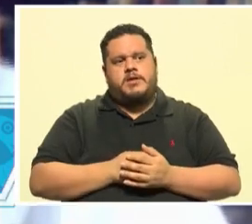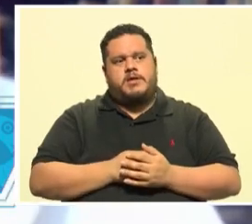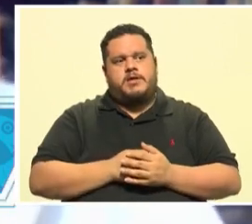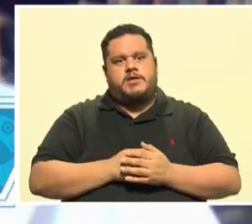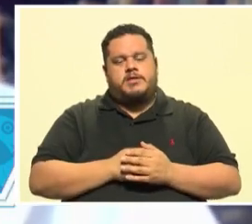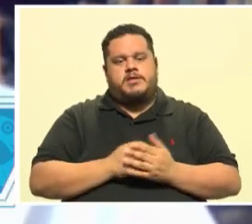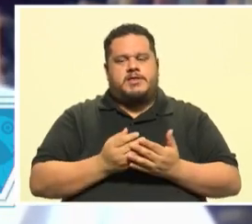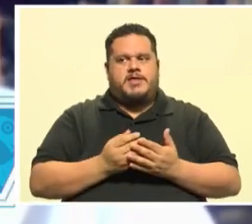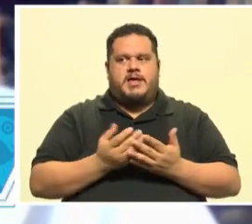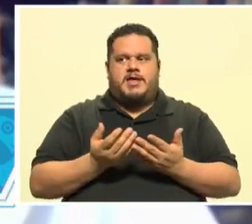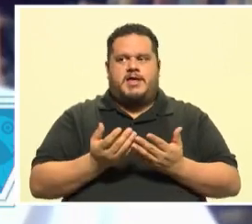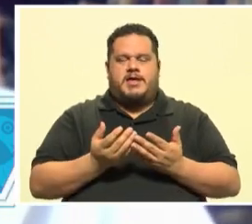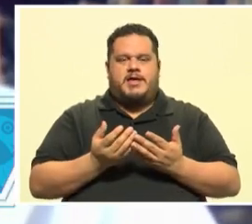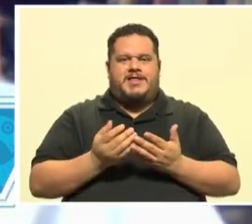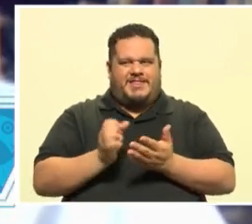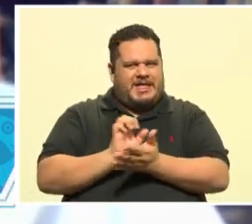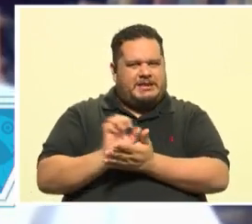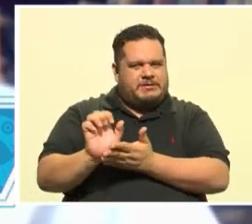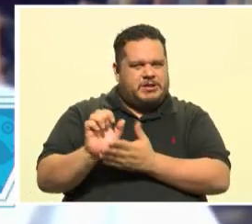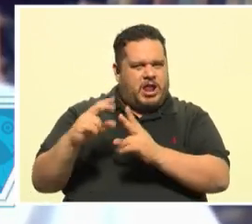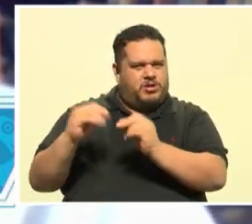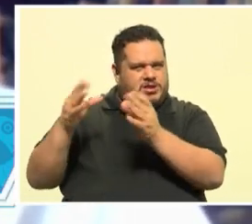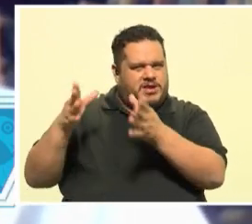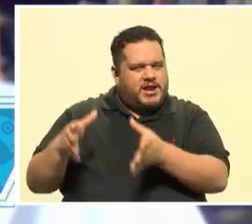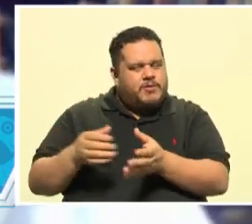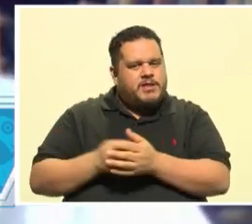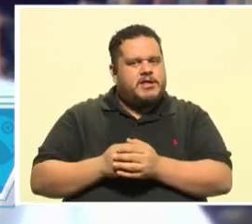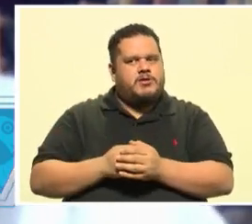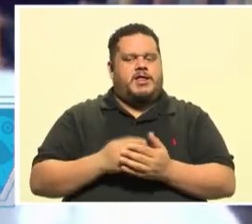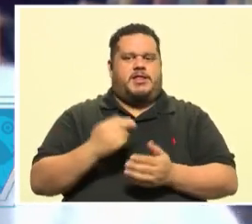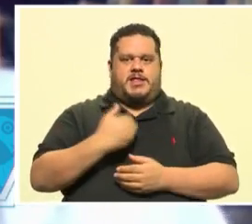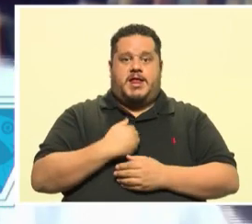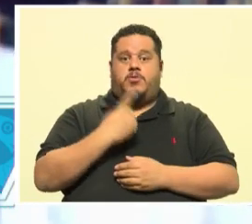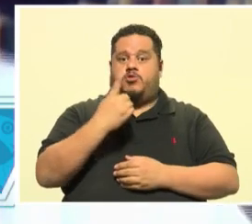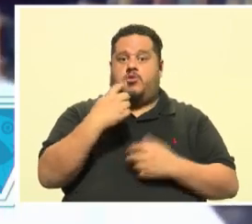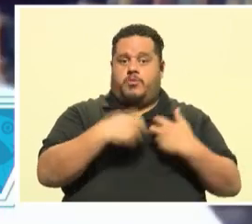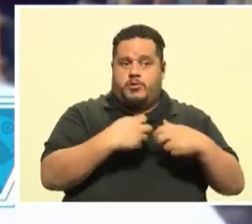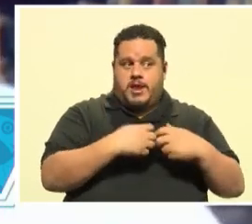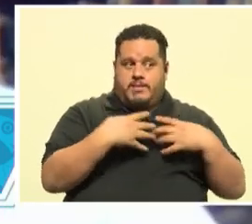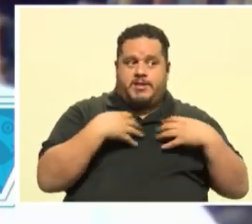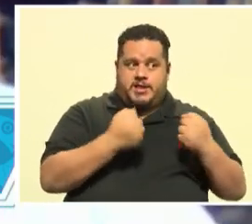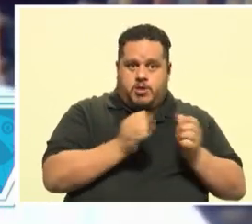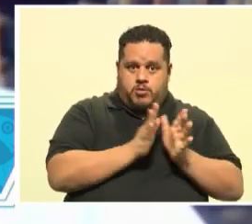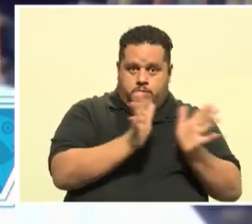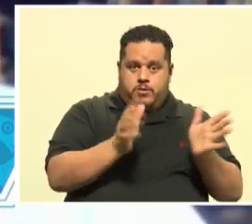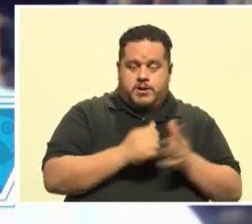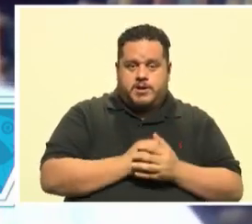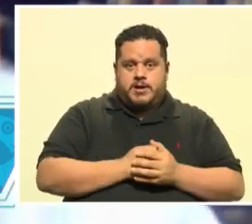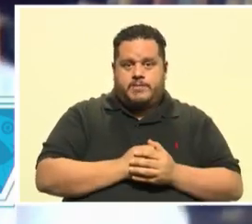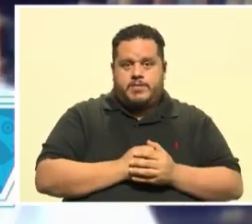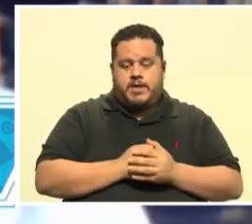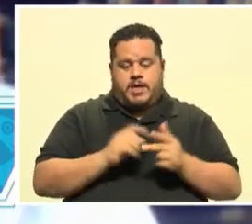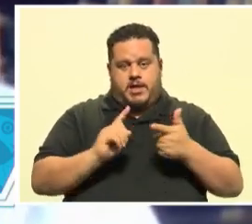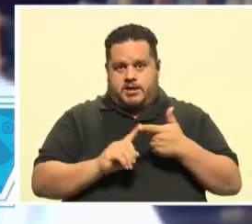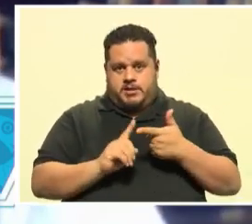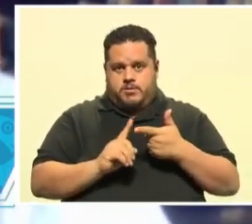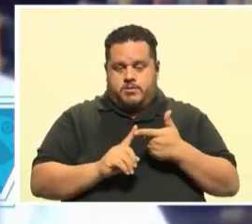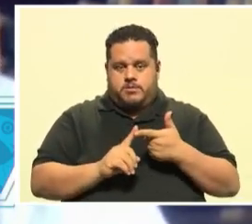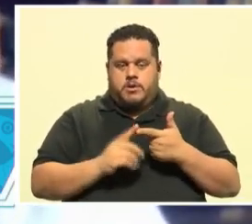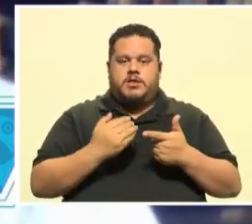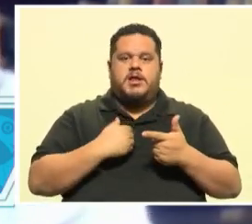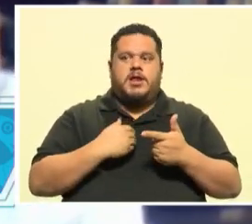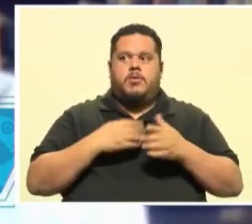efectivamente si se están haciendo pruebas y si se estuvieran haciendo, cuántas se han hecho, y